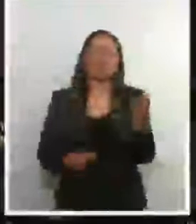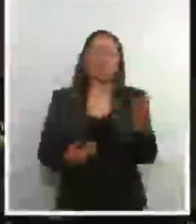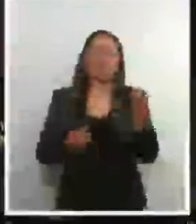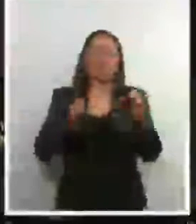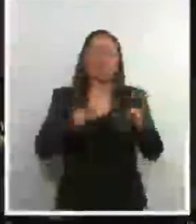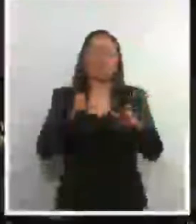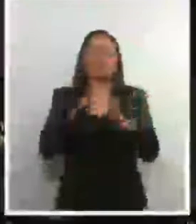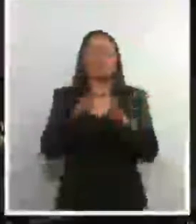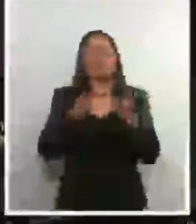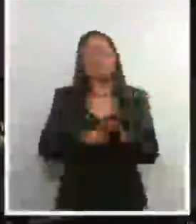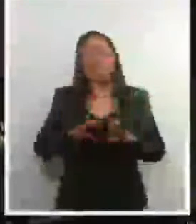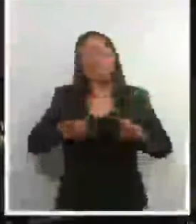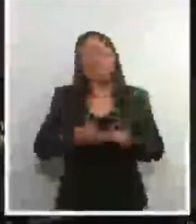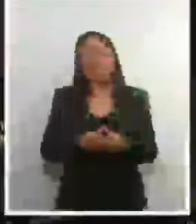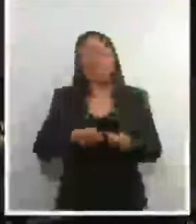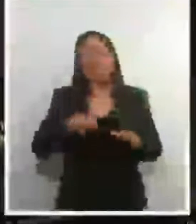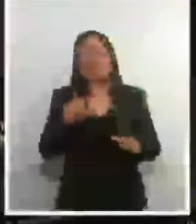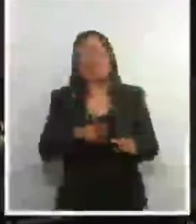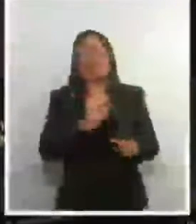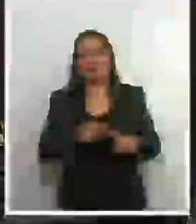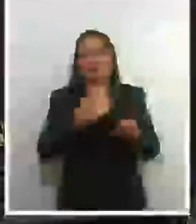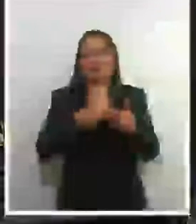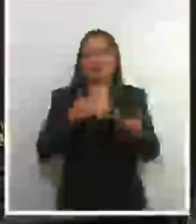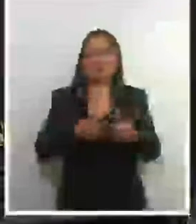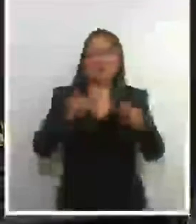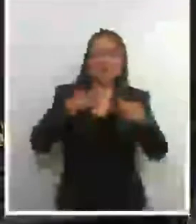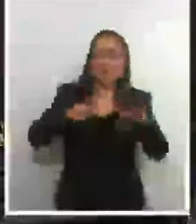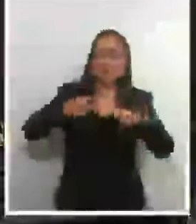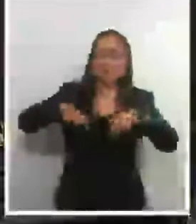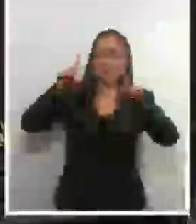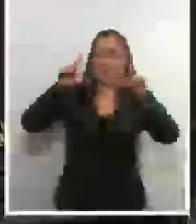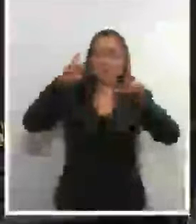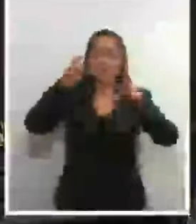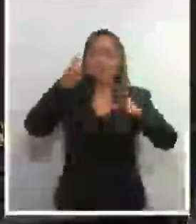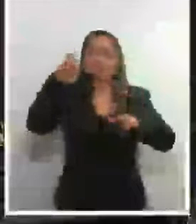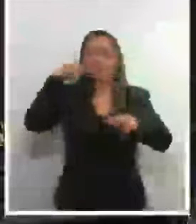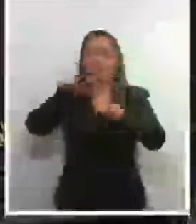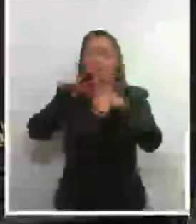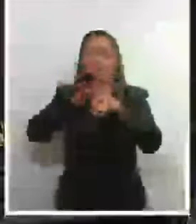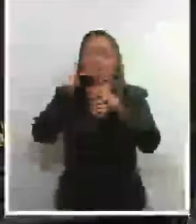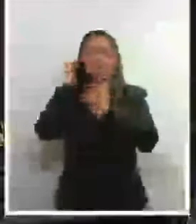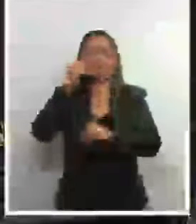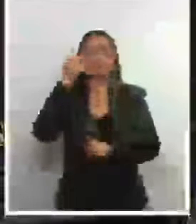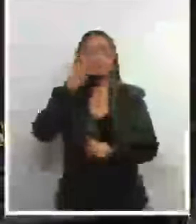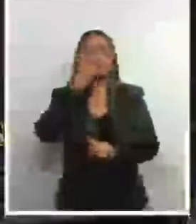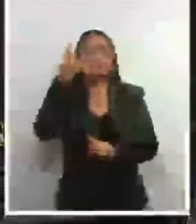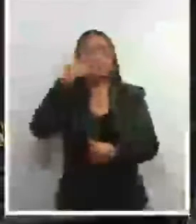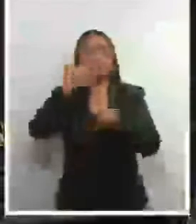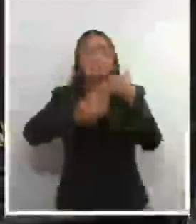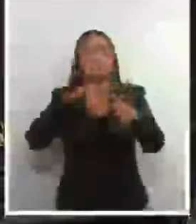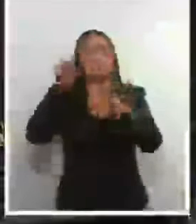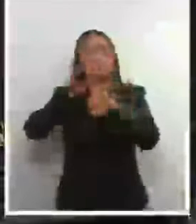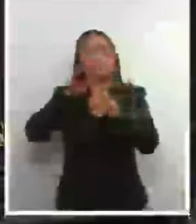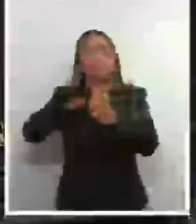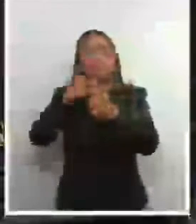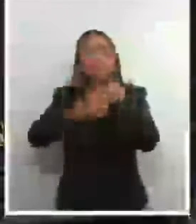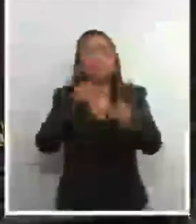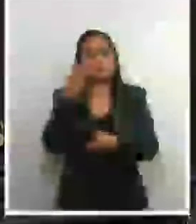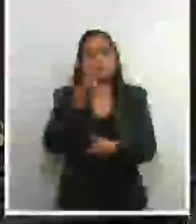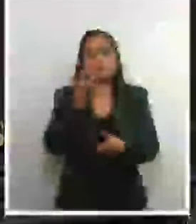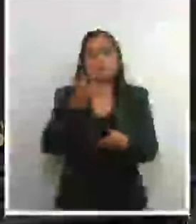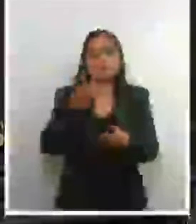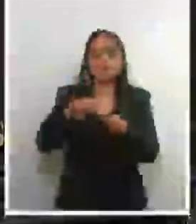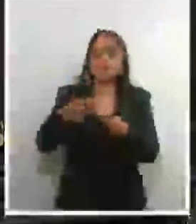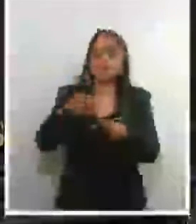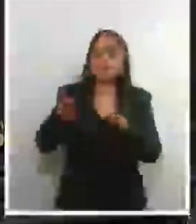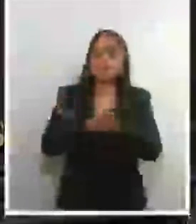3 del Reglamento para el Gobierno Interior. Ábrase el sistema electrónico de votación por 2 minutos para proceder a la votación de